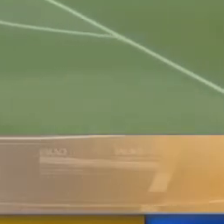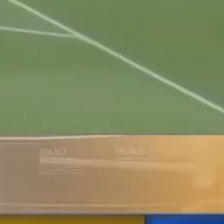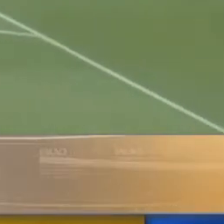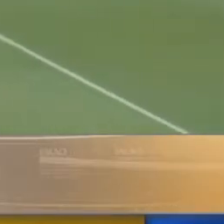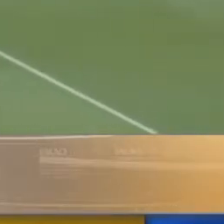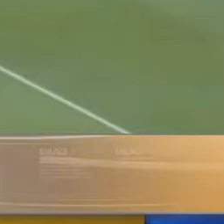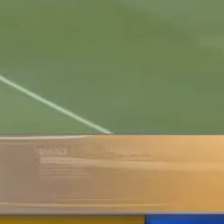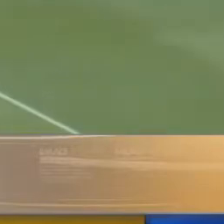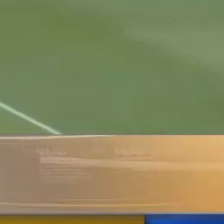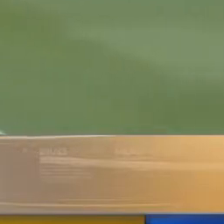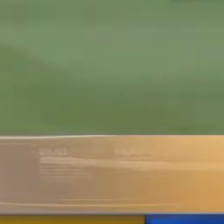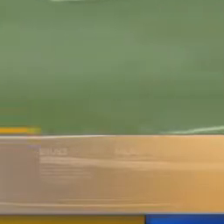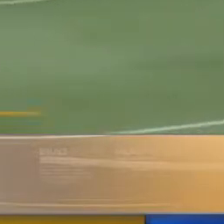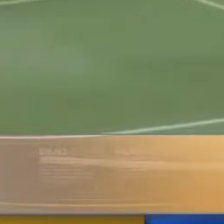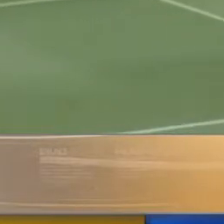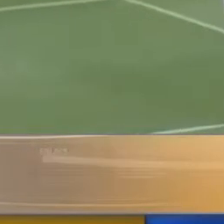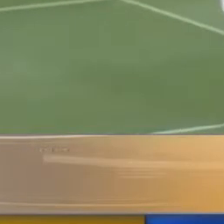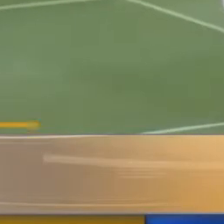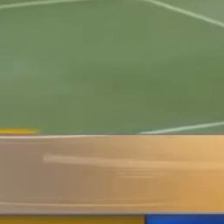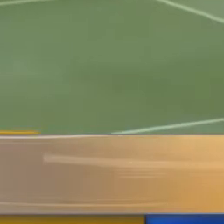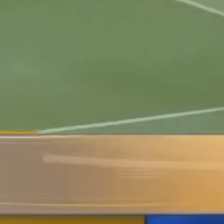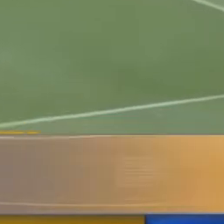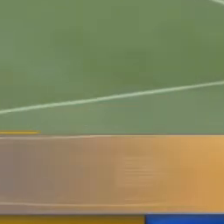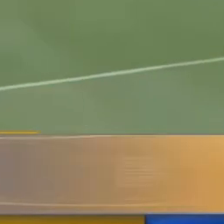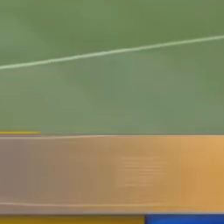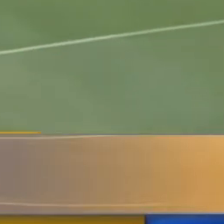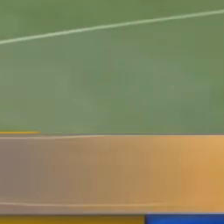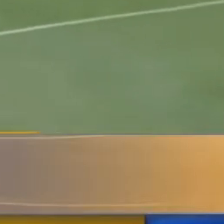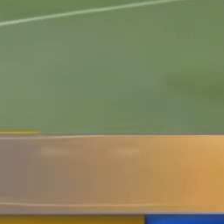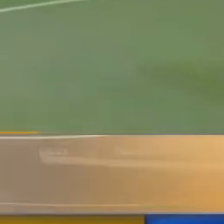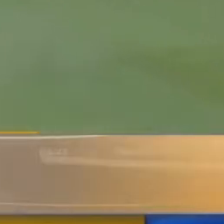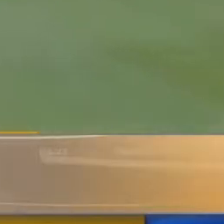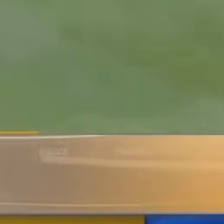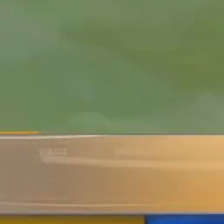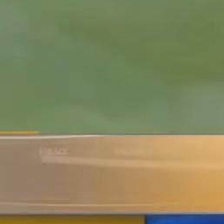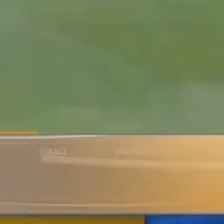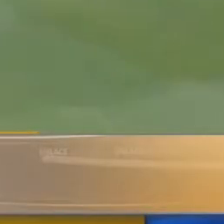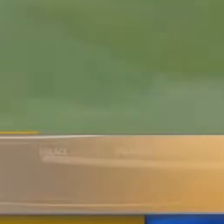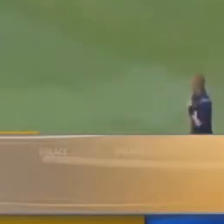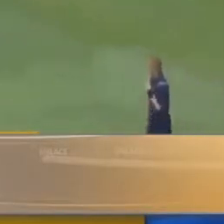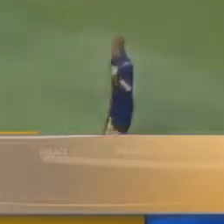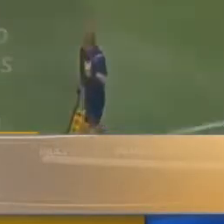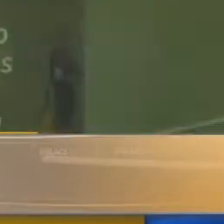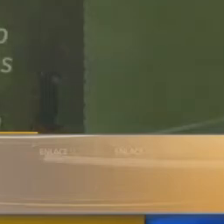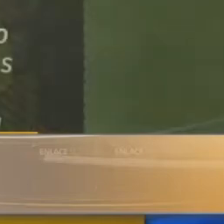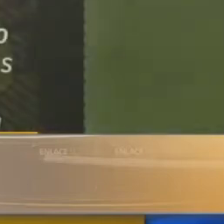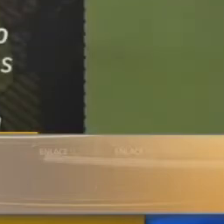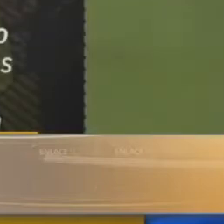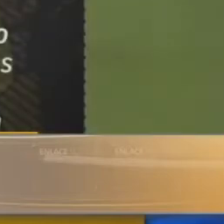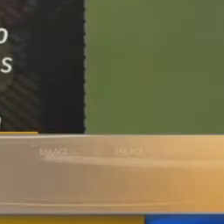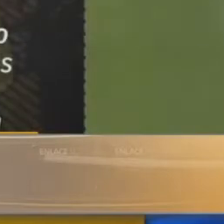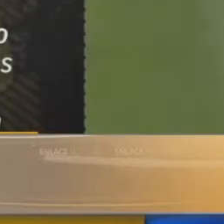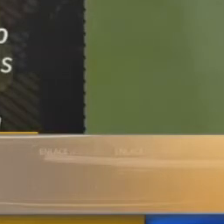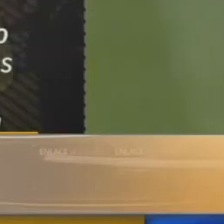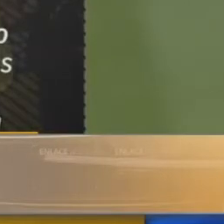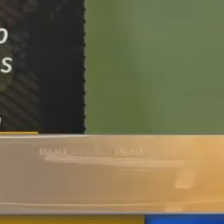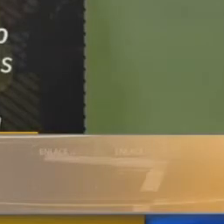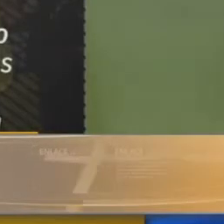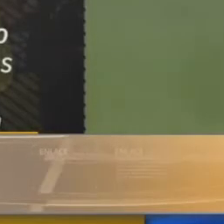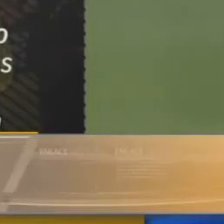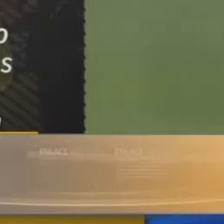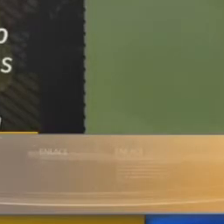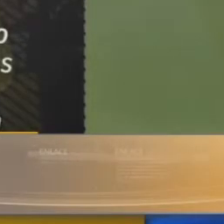Deportivo Independiente Medellín se enfrentarán hoy por la fecha 12 de la Liga Águila 2 2016. El compromiso se jugará a las 5 de la tarde en el Estadio Daniel